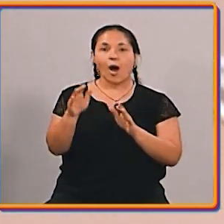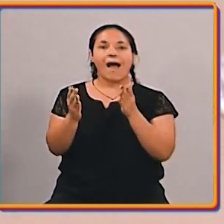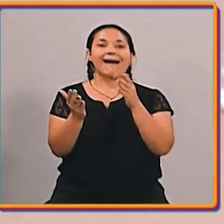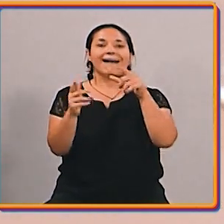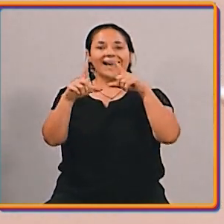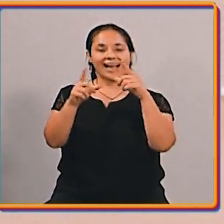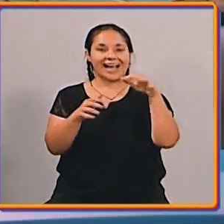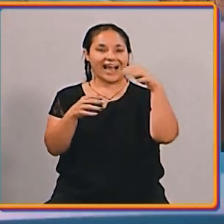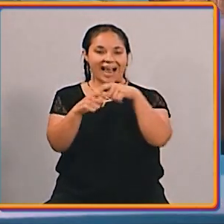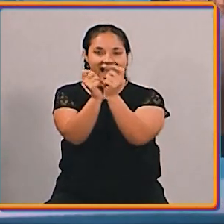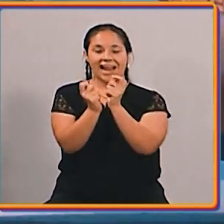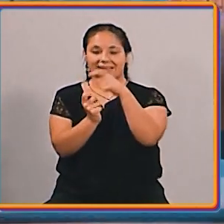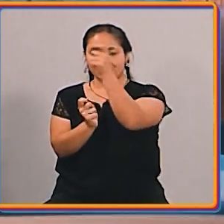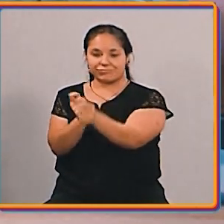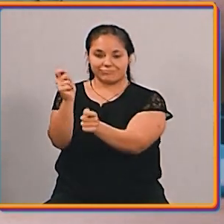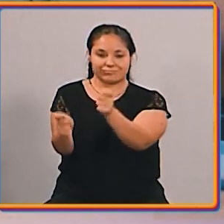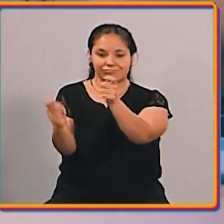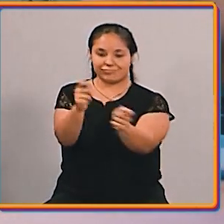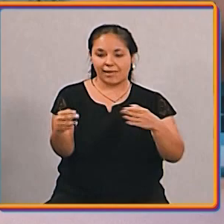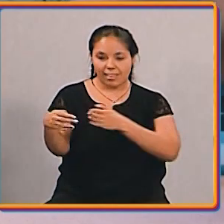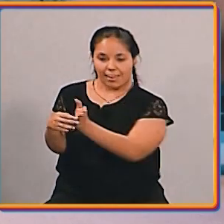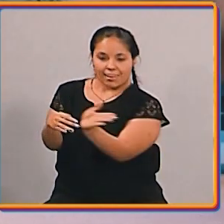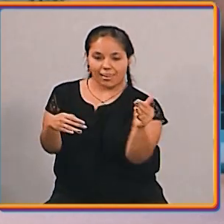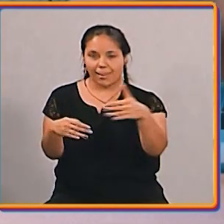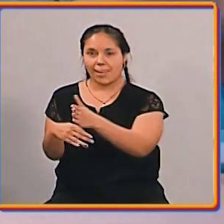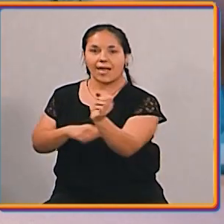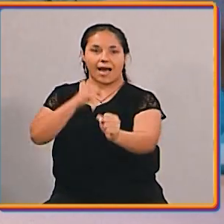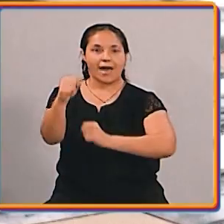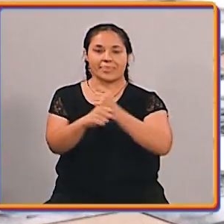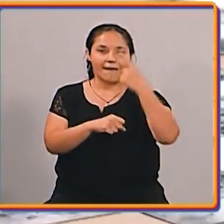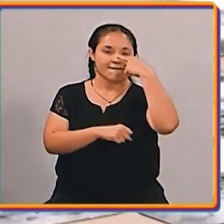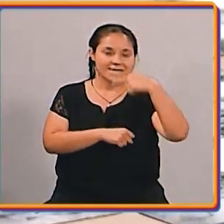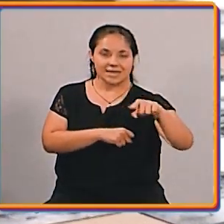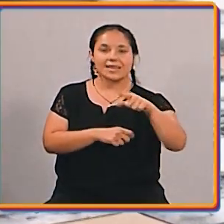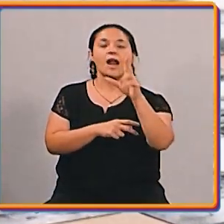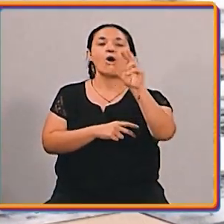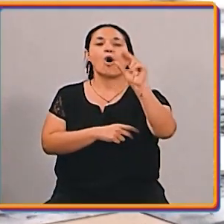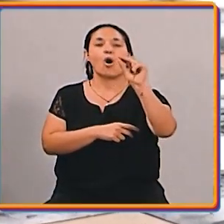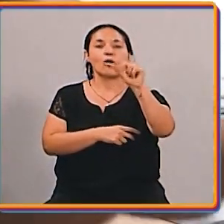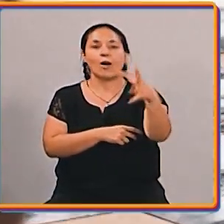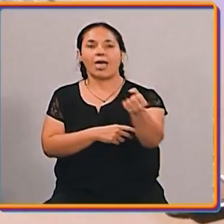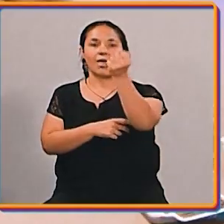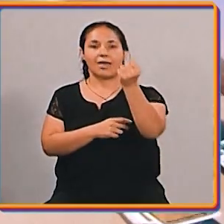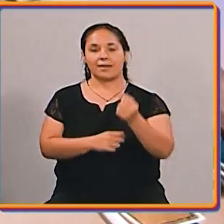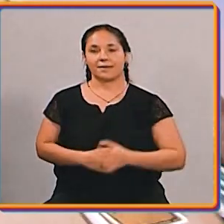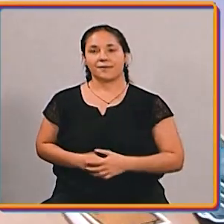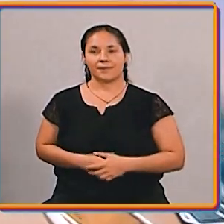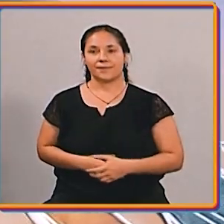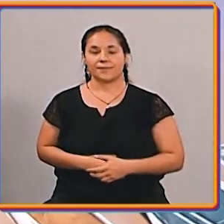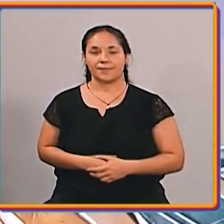que nos permitan construir el recorrido del túnel hasta llegar a la ubicación final buscando una pepita de oro.